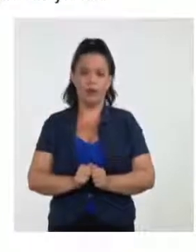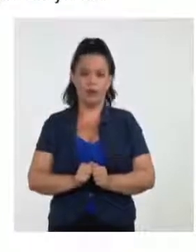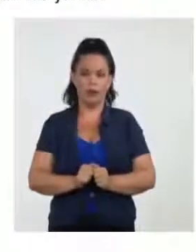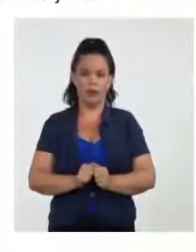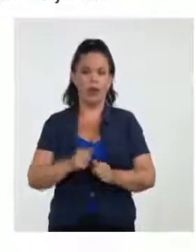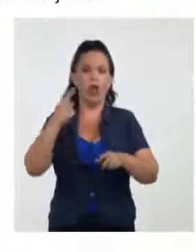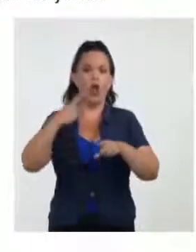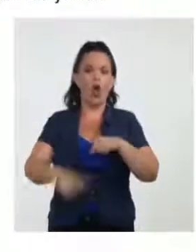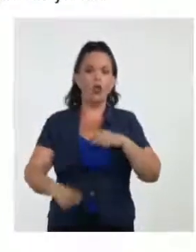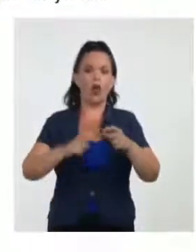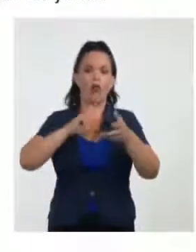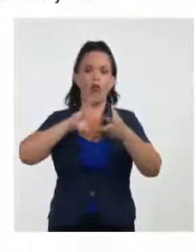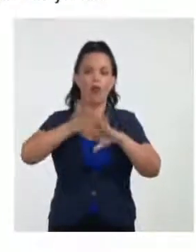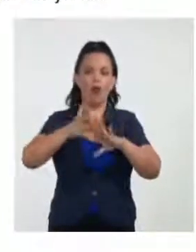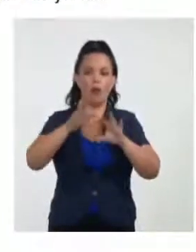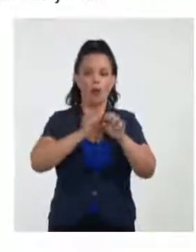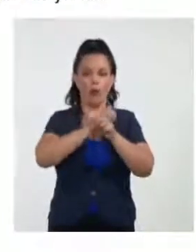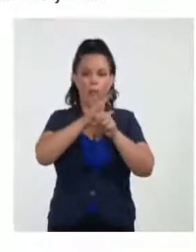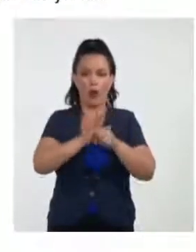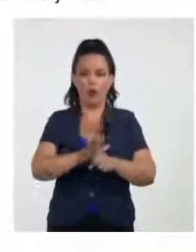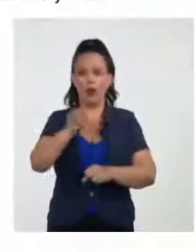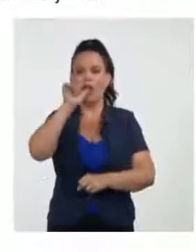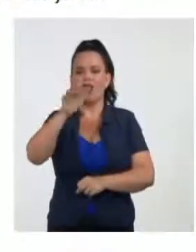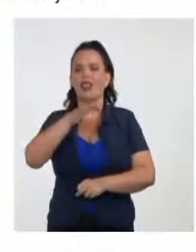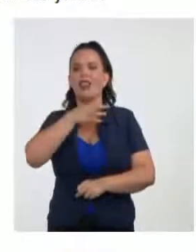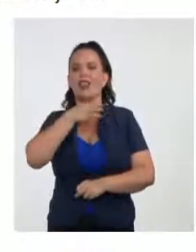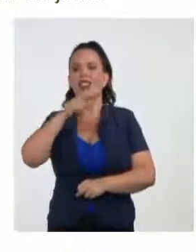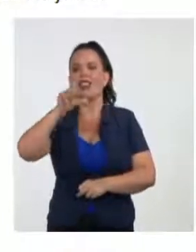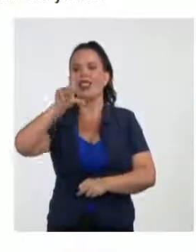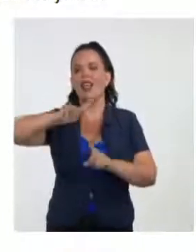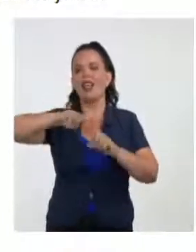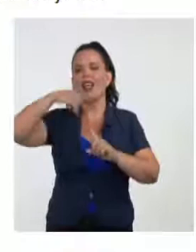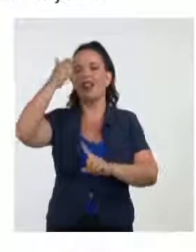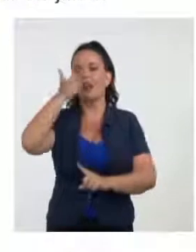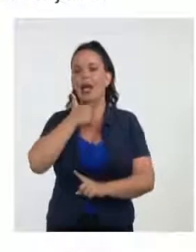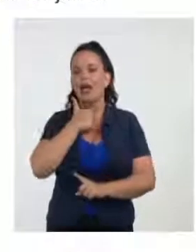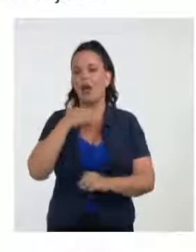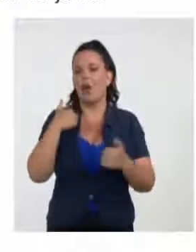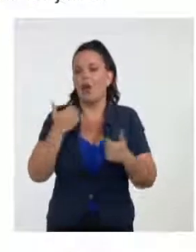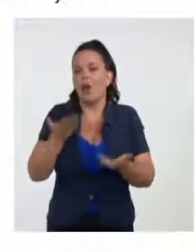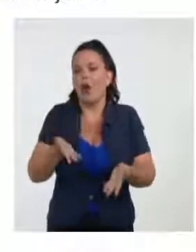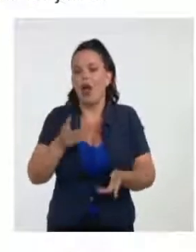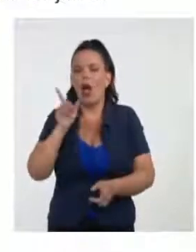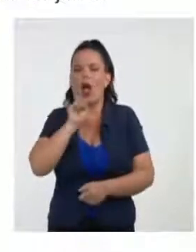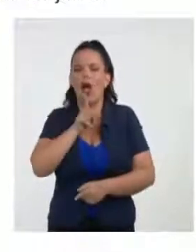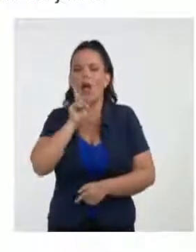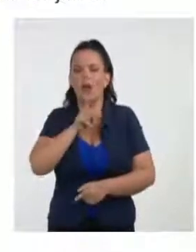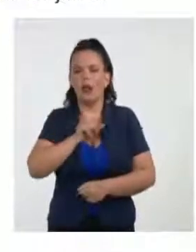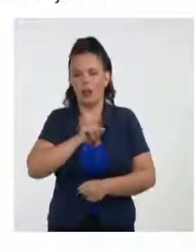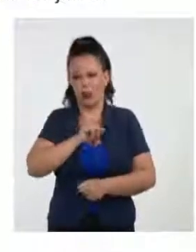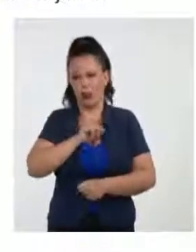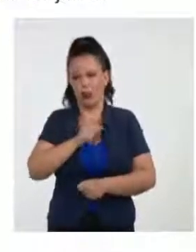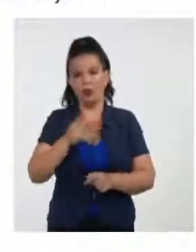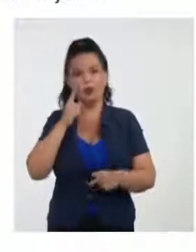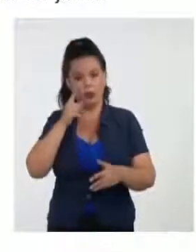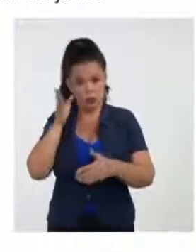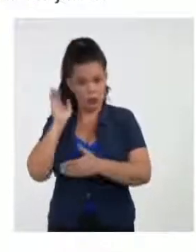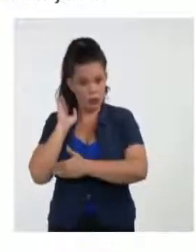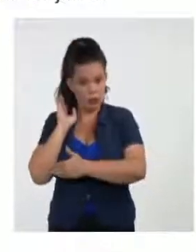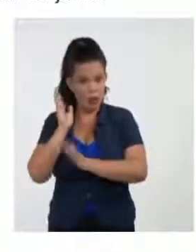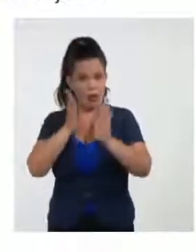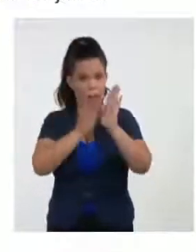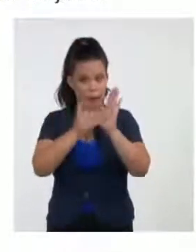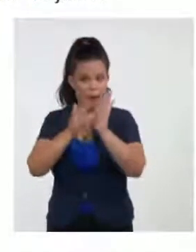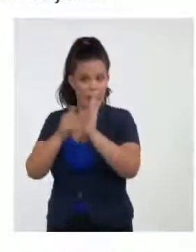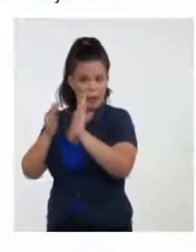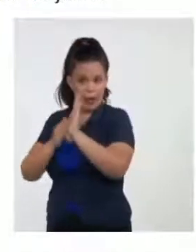la otra variante de importancia, es la de color amarillo, que ustedes ven que por meses se ha ido incrementando. Y podemos decir que en el